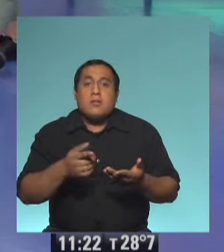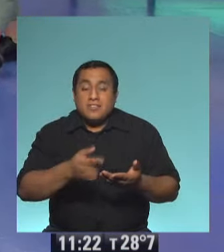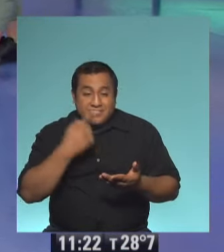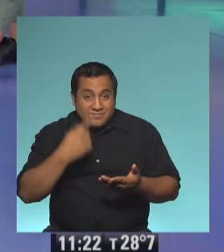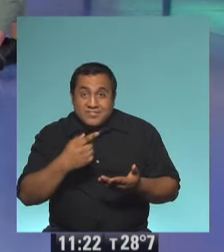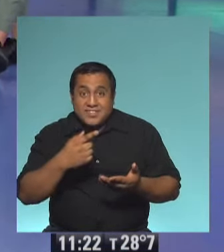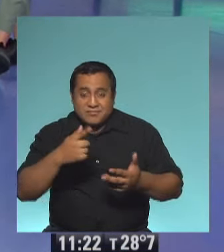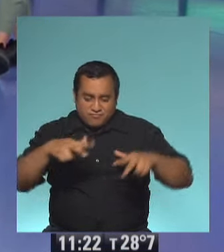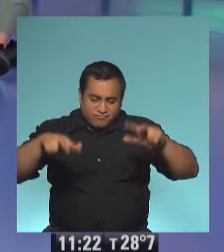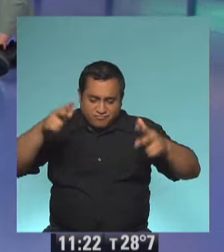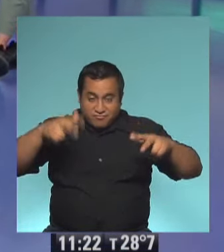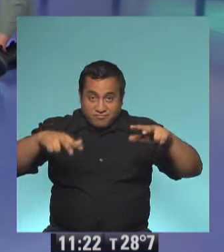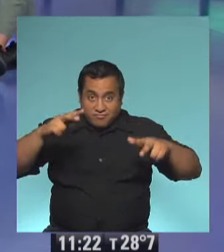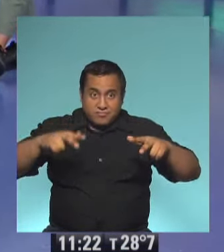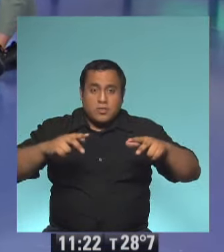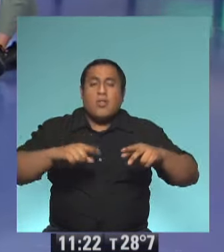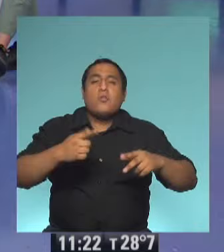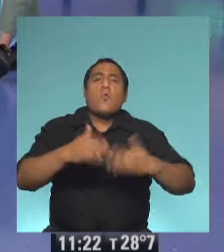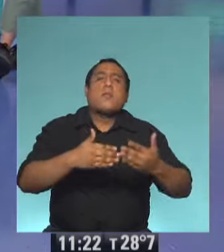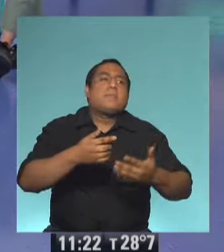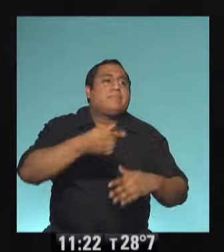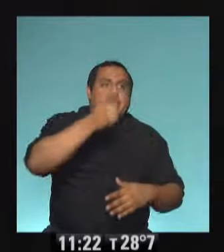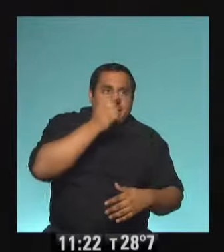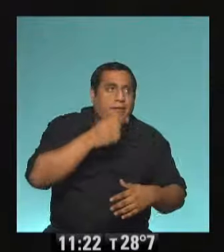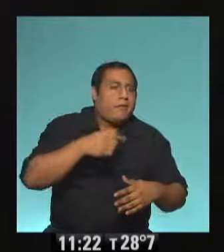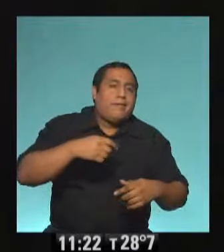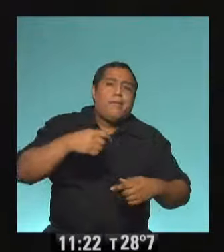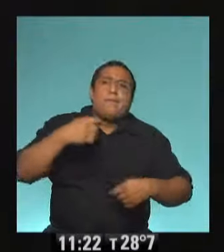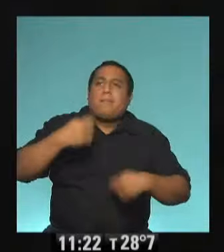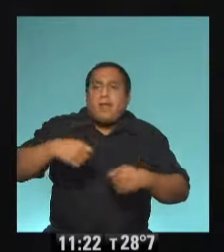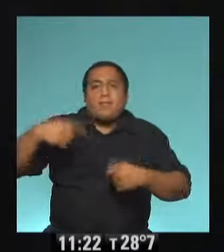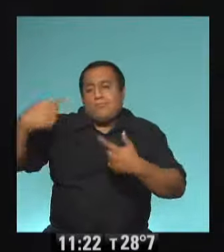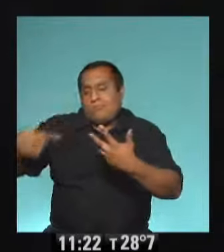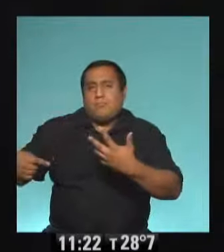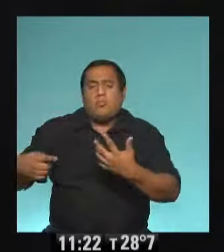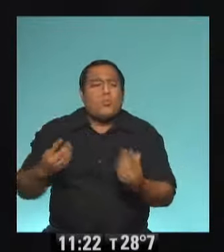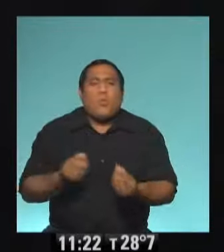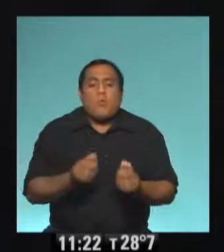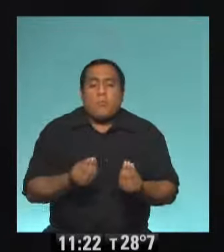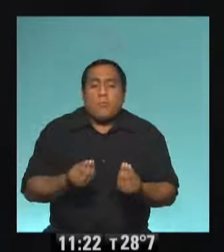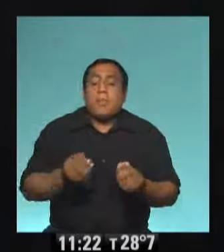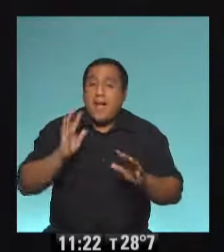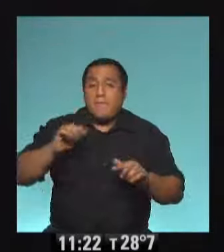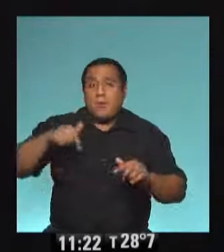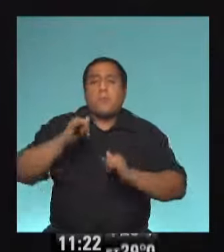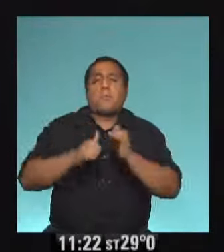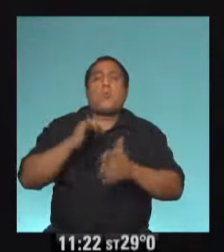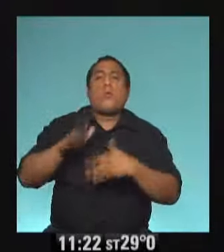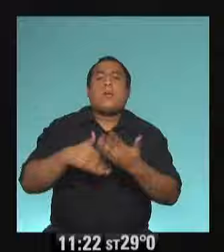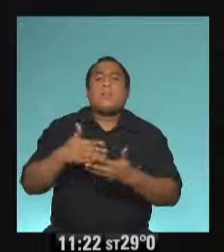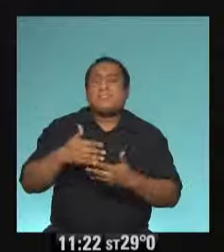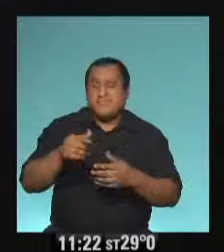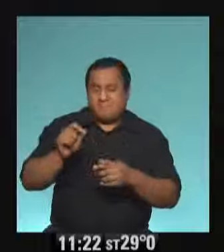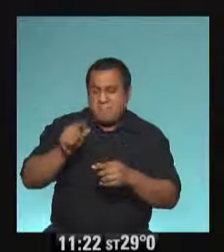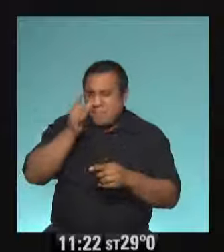amigo y habíamos visto juguetes que estaban hechos de madera. Exactamente. Justamente. Bueno, y sobre los juguetes de madera, hoy nos vamos a